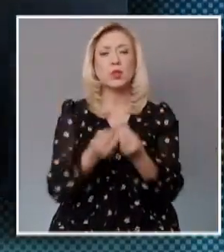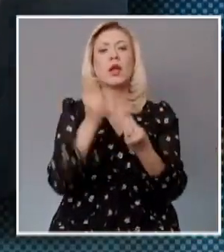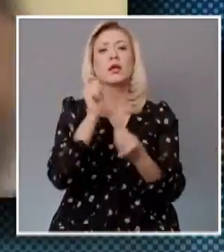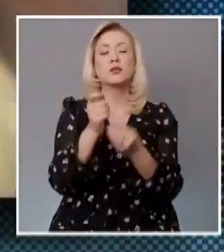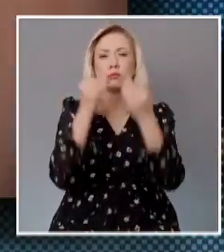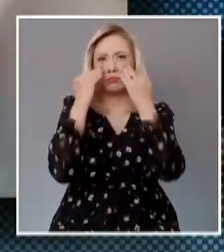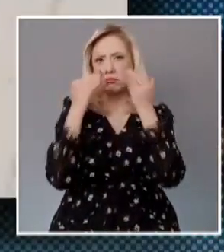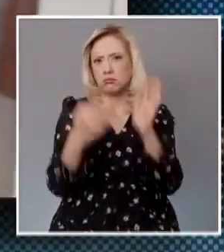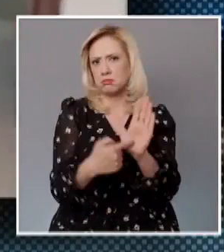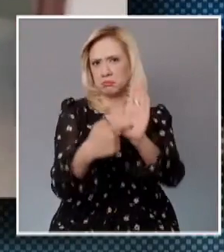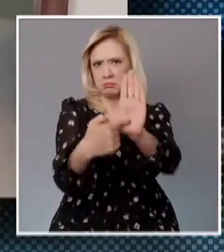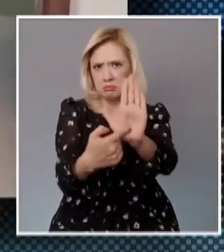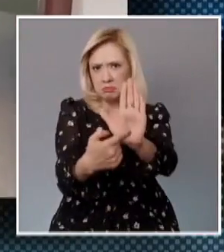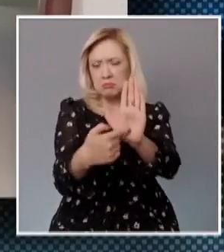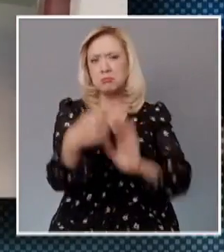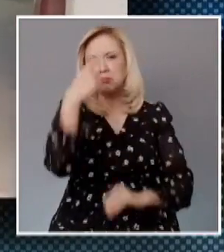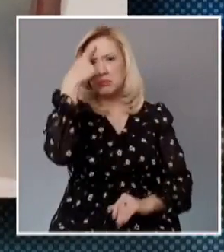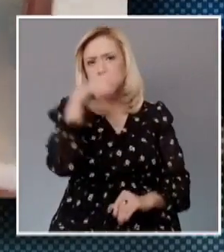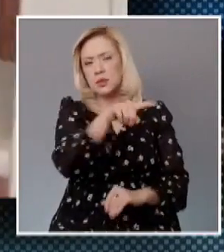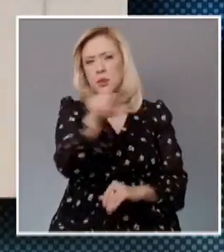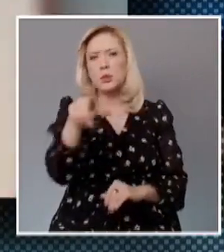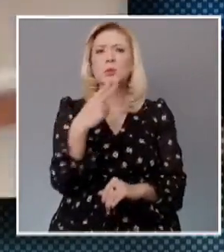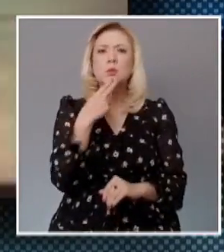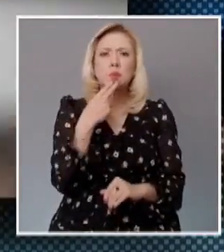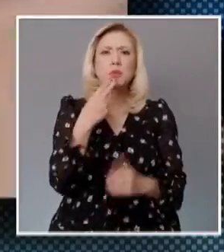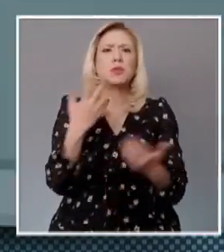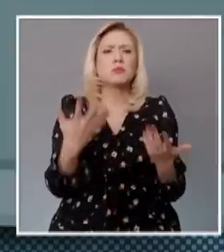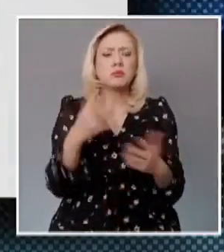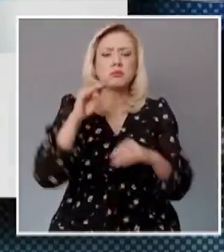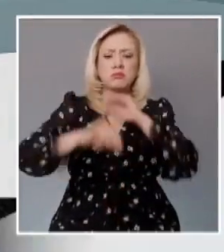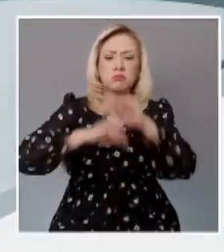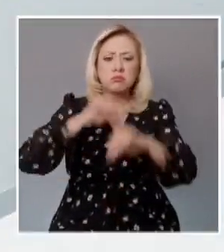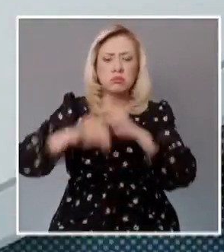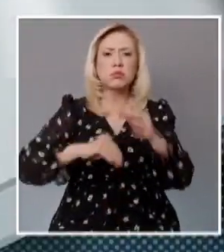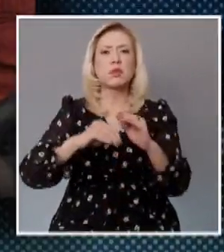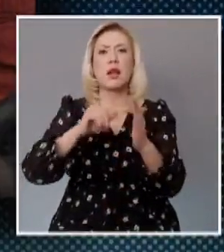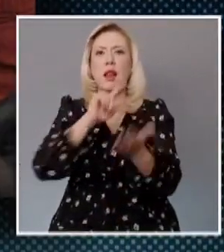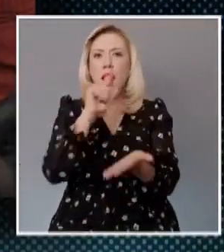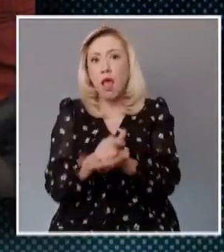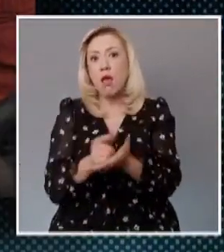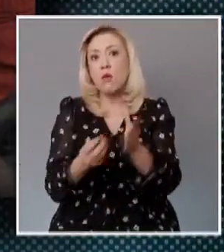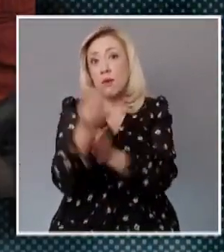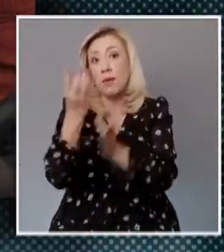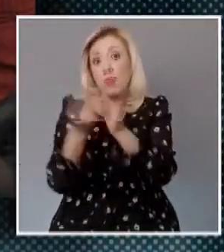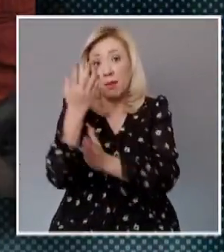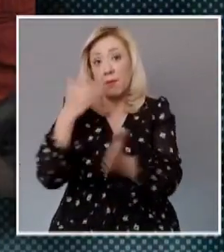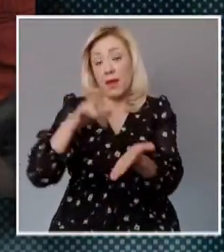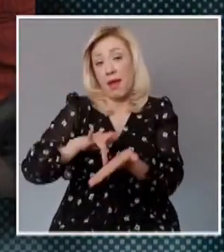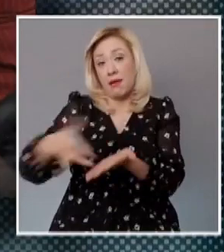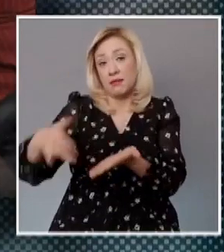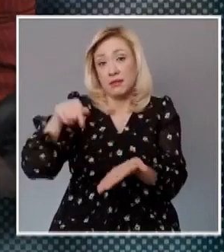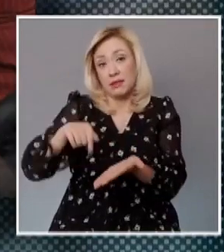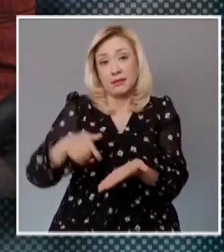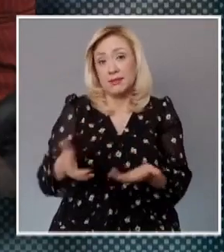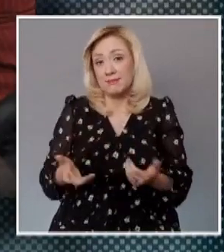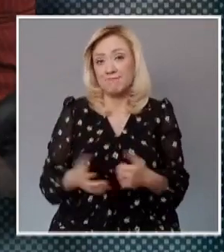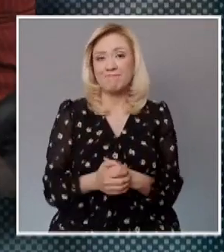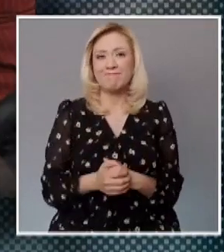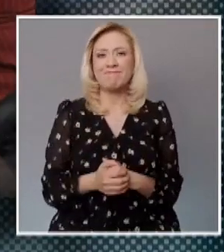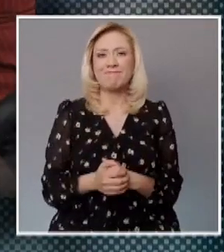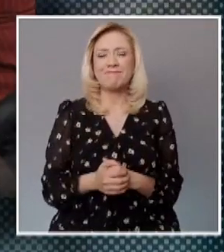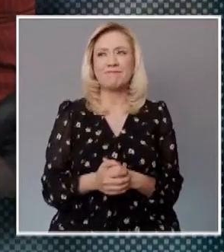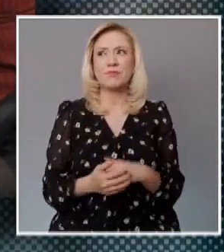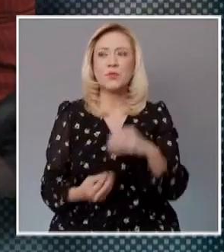para que puedan ser utilizadas en el diseño de políticas públicas. Como parte de la implementación del nuevo